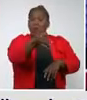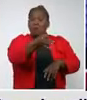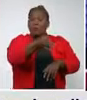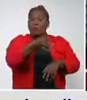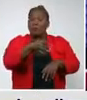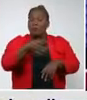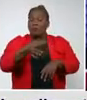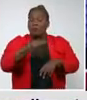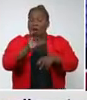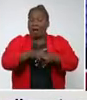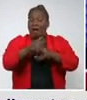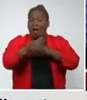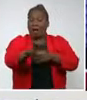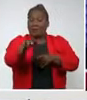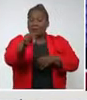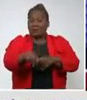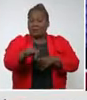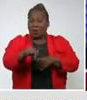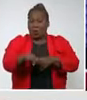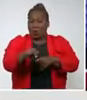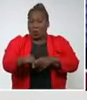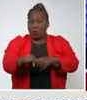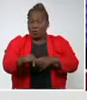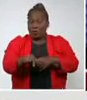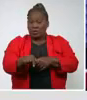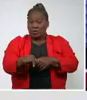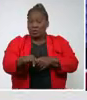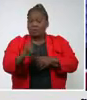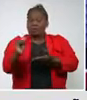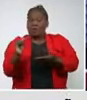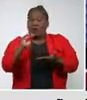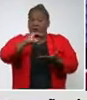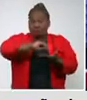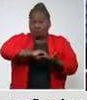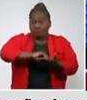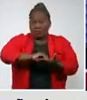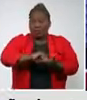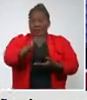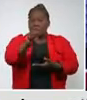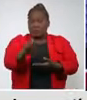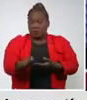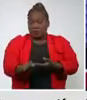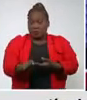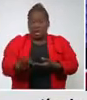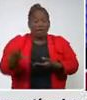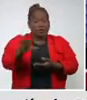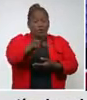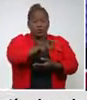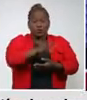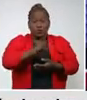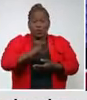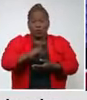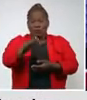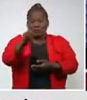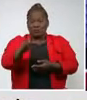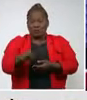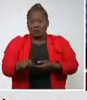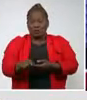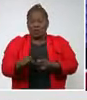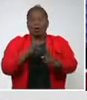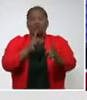partir de hoy se le va a aplicar, a todas las personas, a todos los